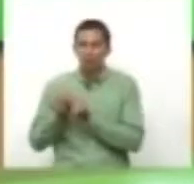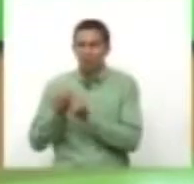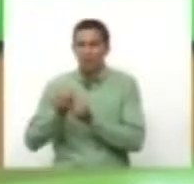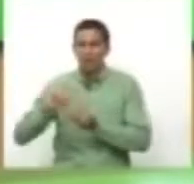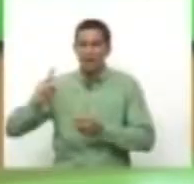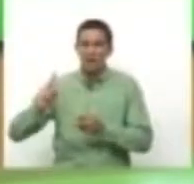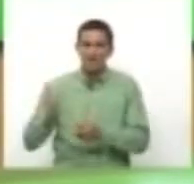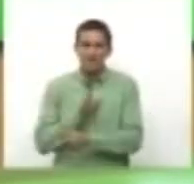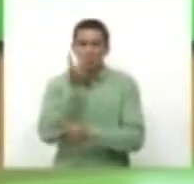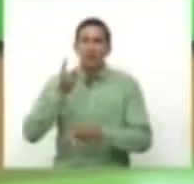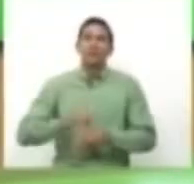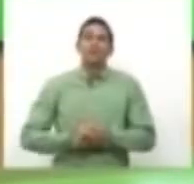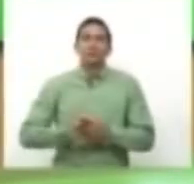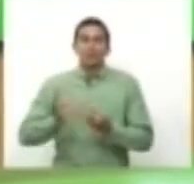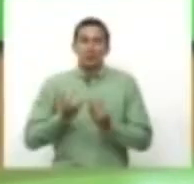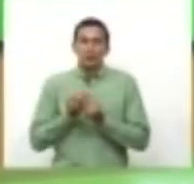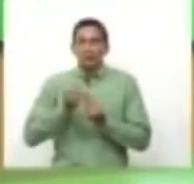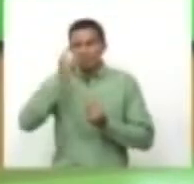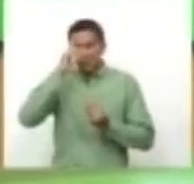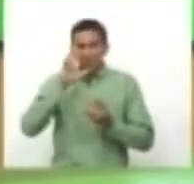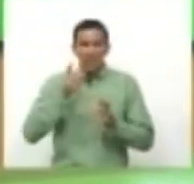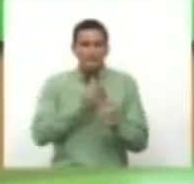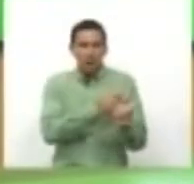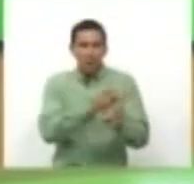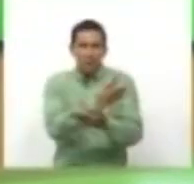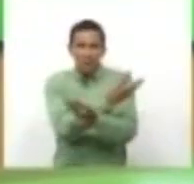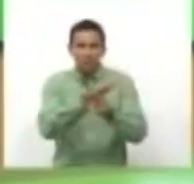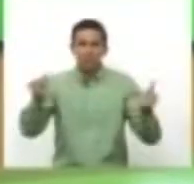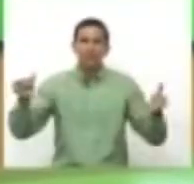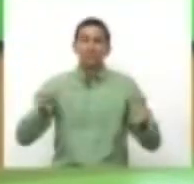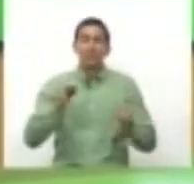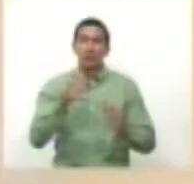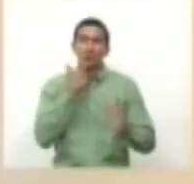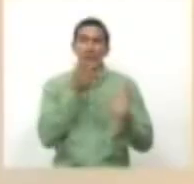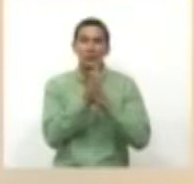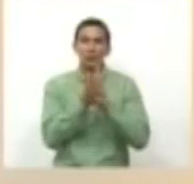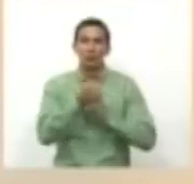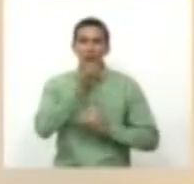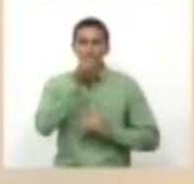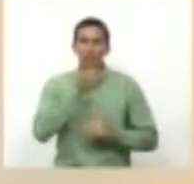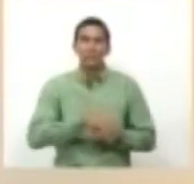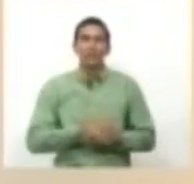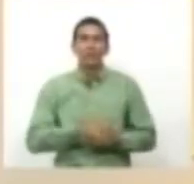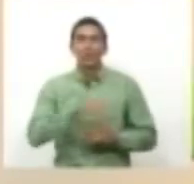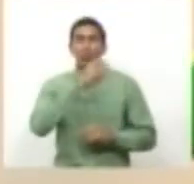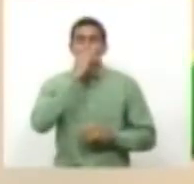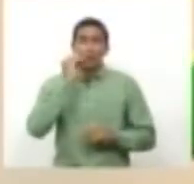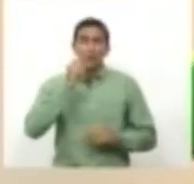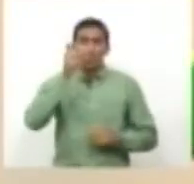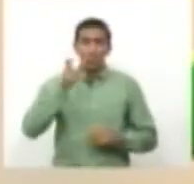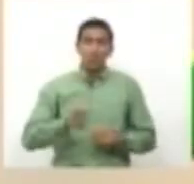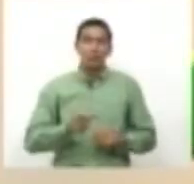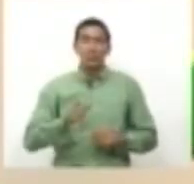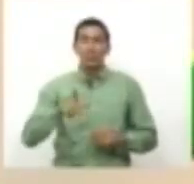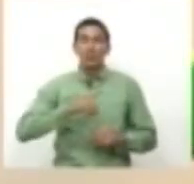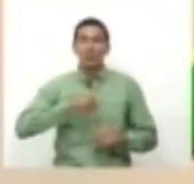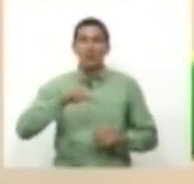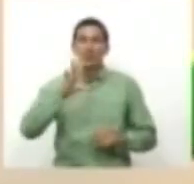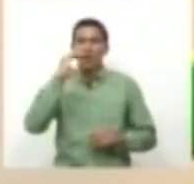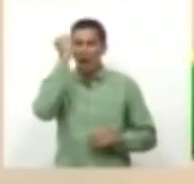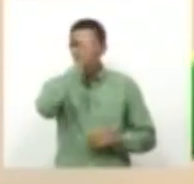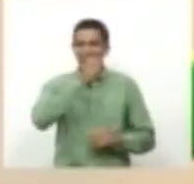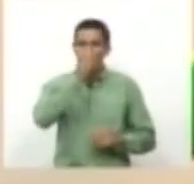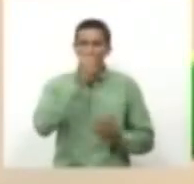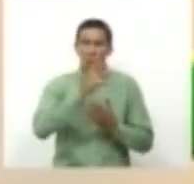se descarta un plan exterminio. Aquí está la información en las noticias. Néstor Iván Martínez, el líder de la comunidad afro del